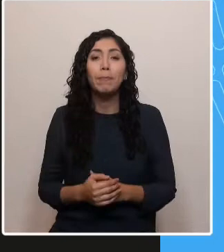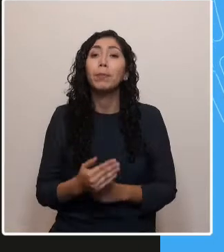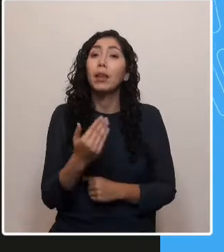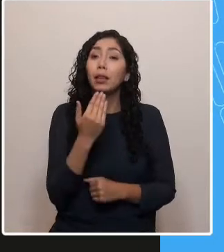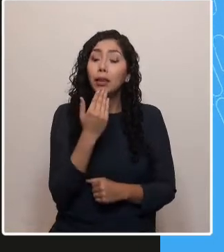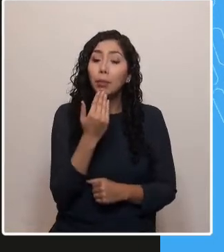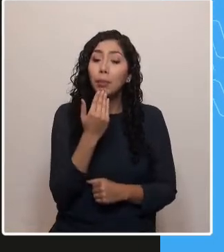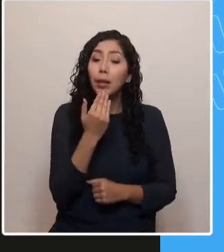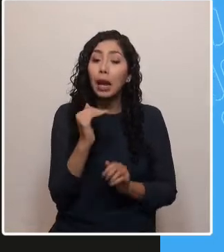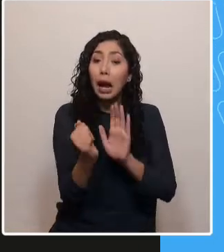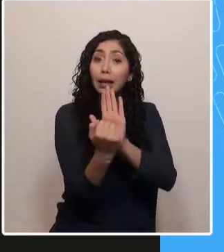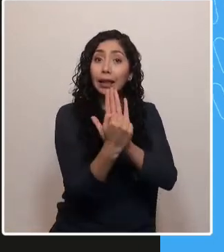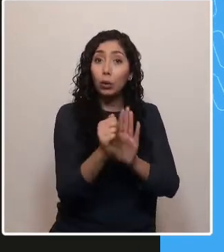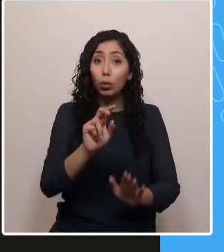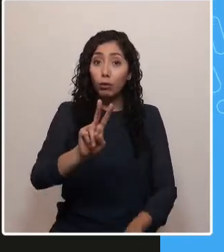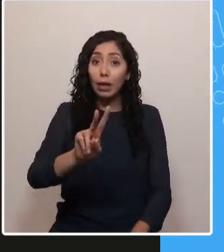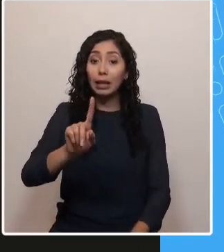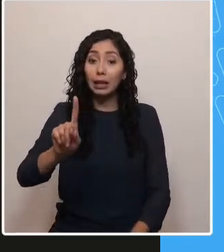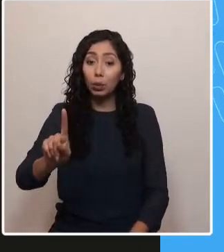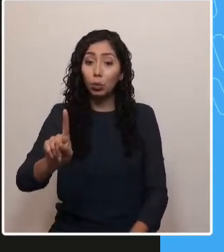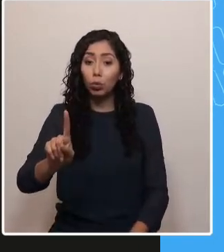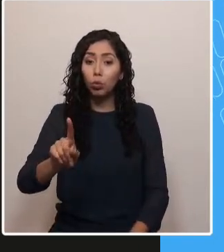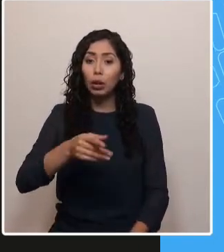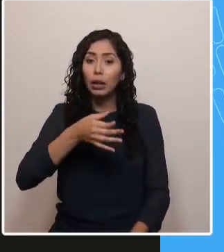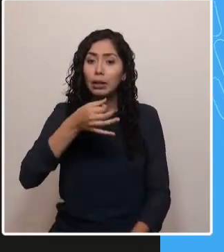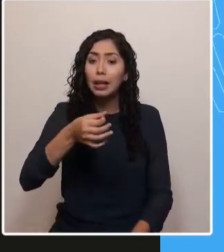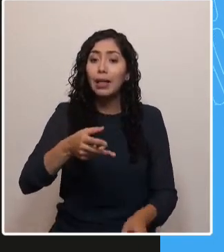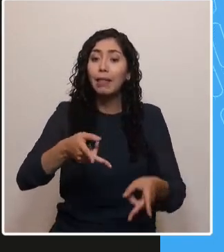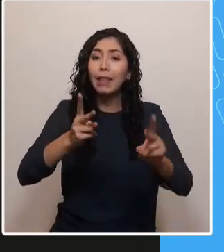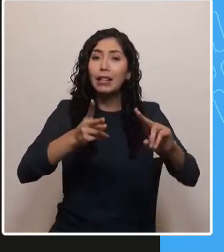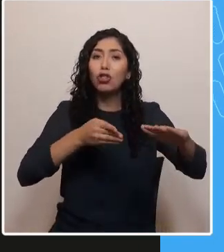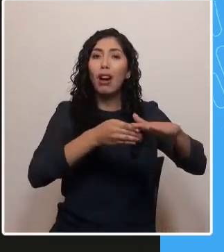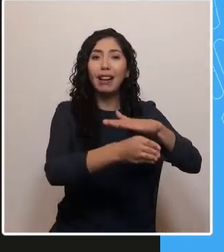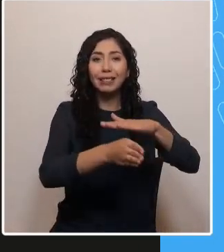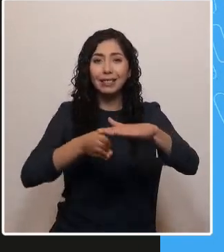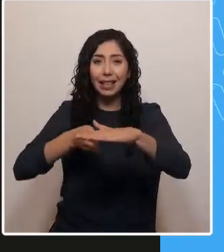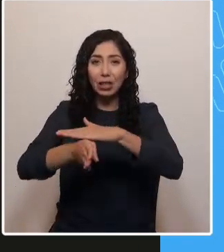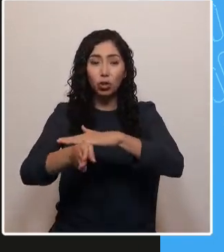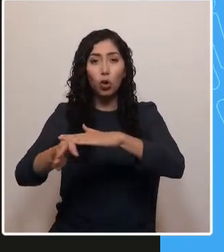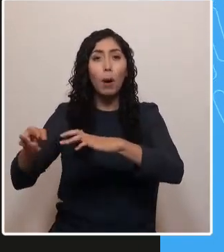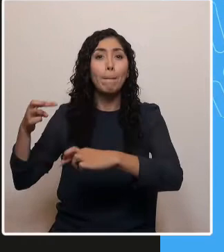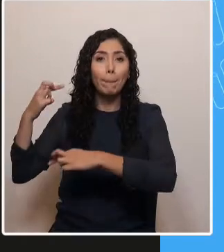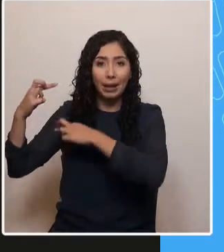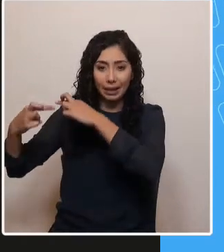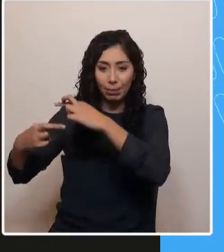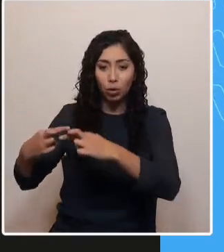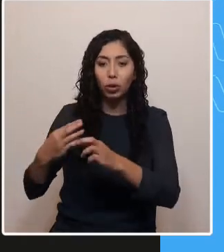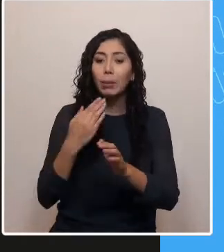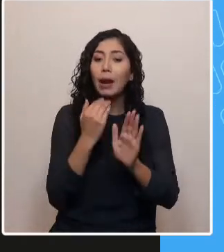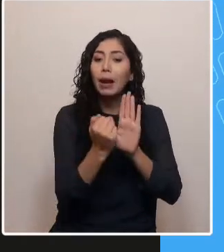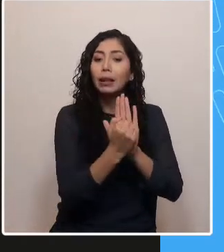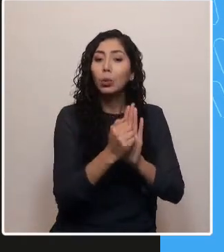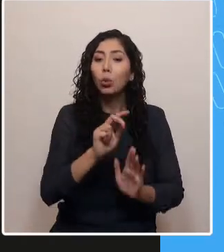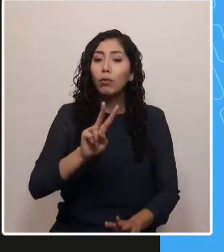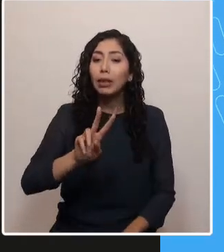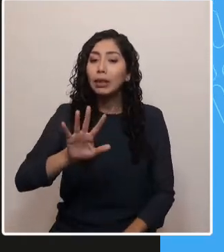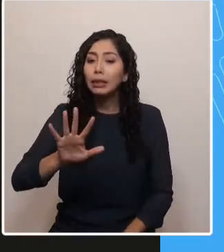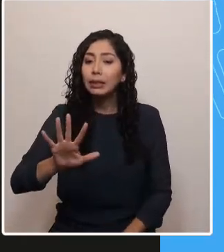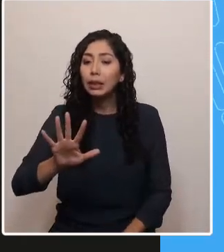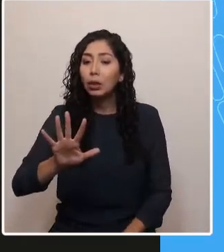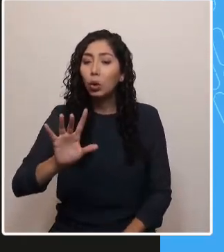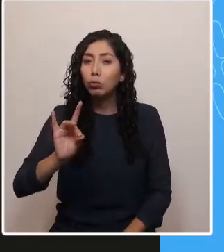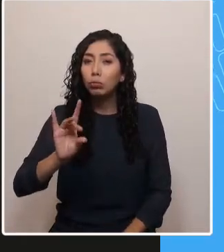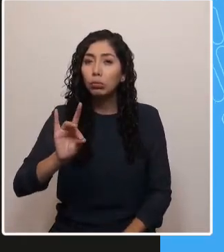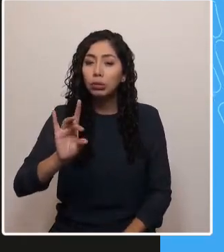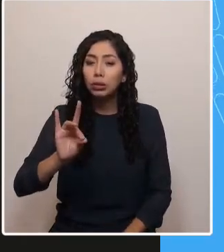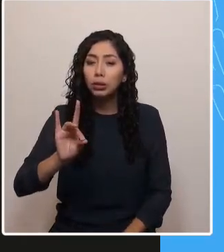el artículo 21, que es el derecho al acceso a los patrimonios, y el artículo 25, que